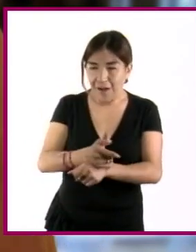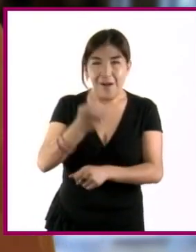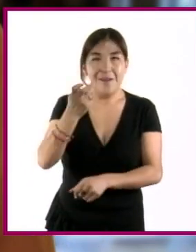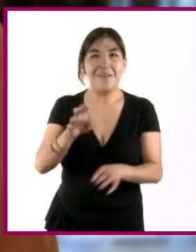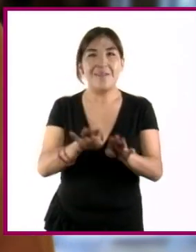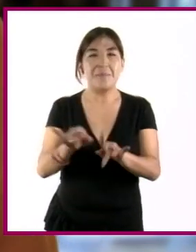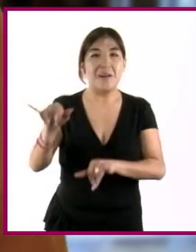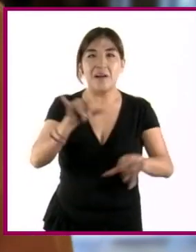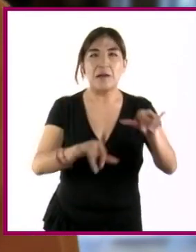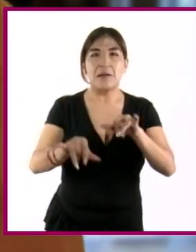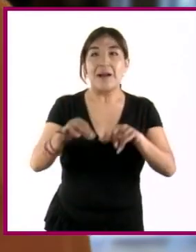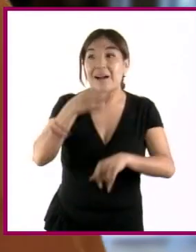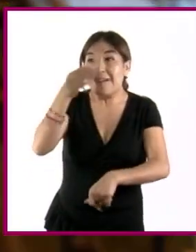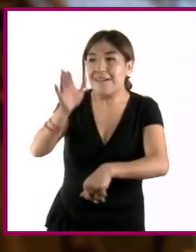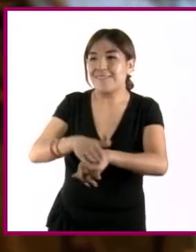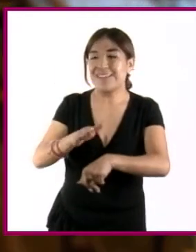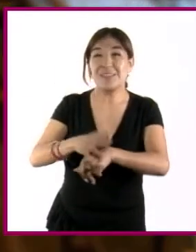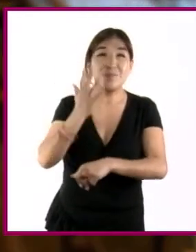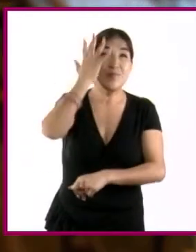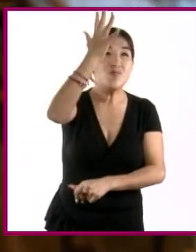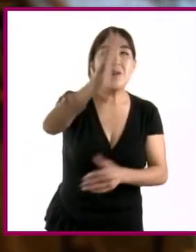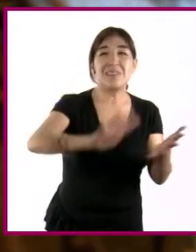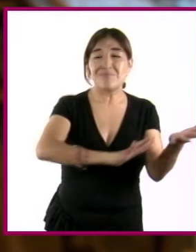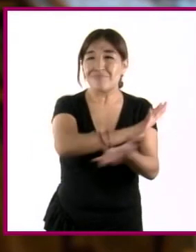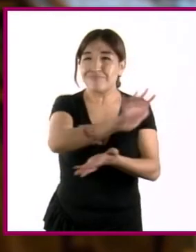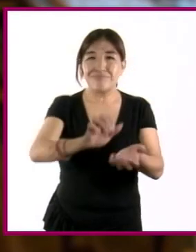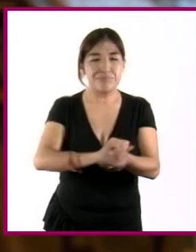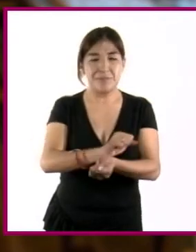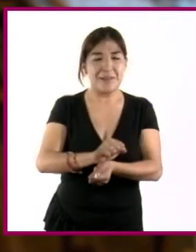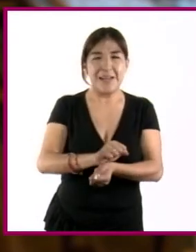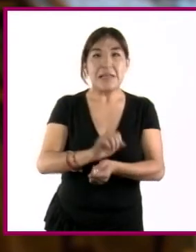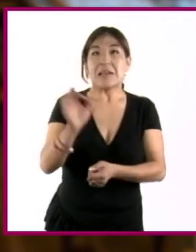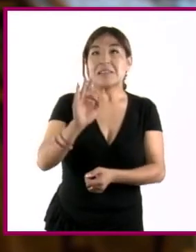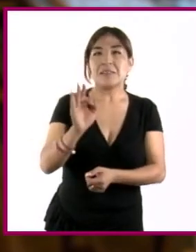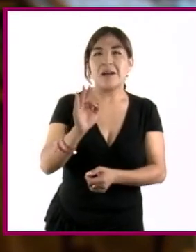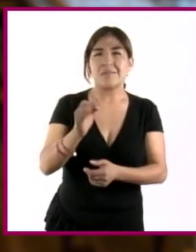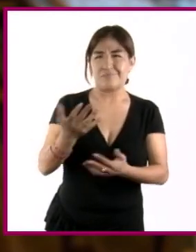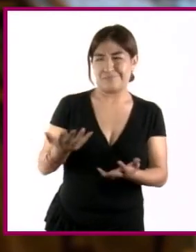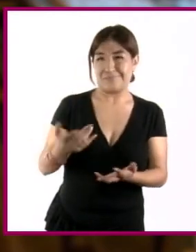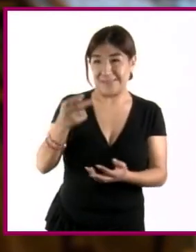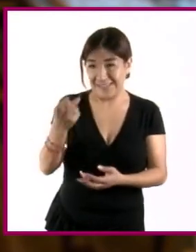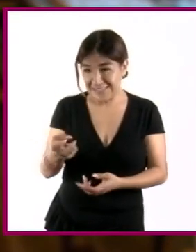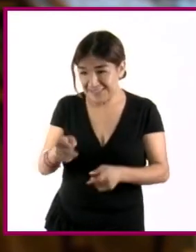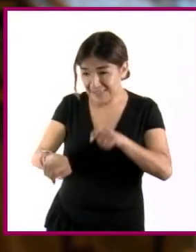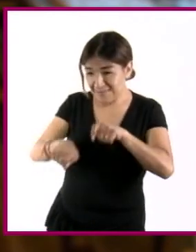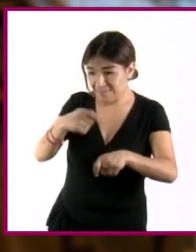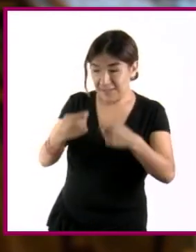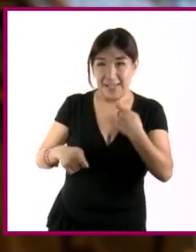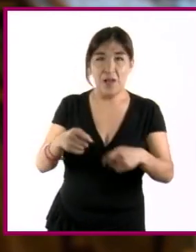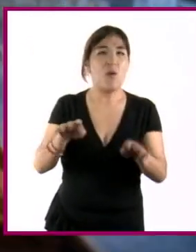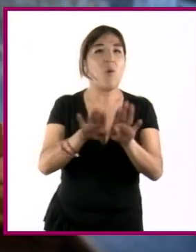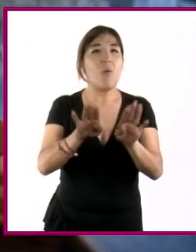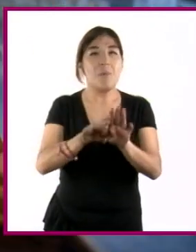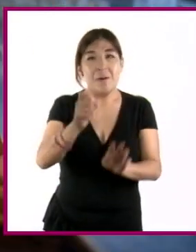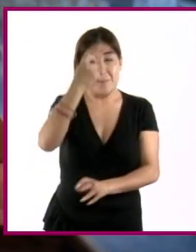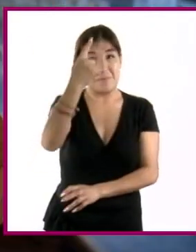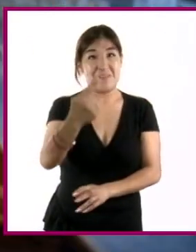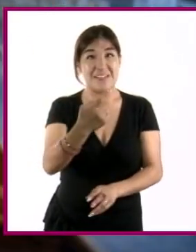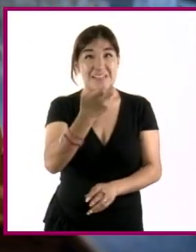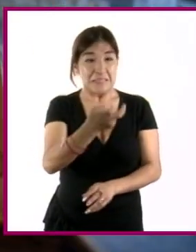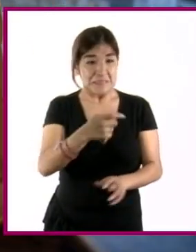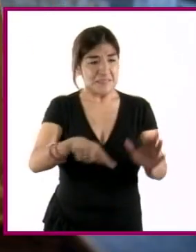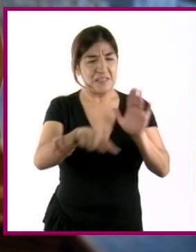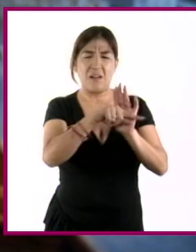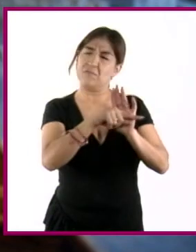en nuestro planeta, quizá... Oye, Mati, la producción de plástico tampoco es del todo negativa. A ver,